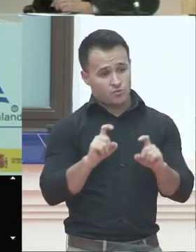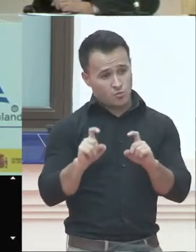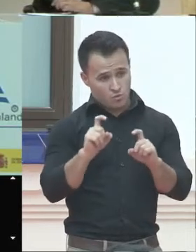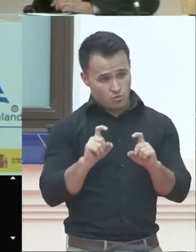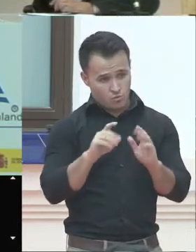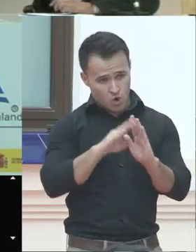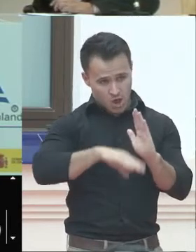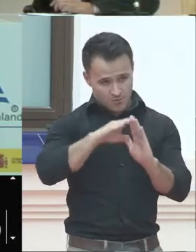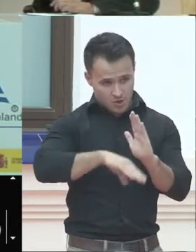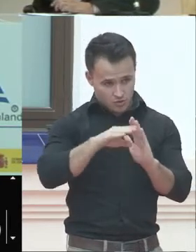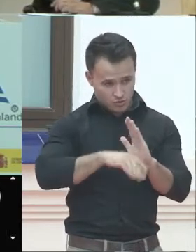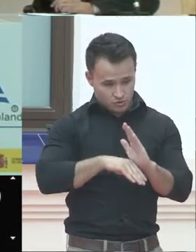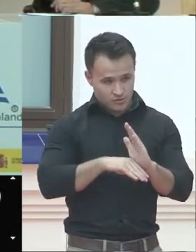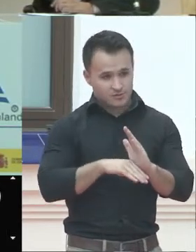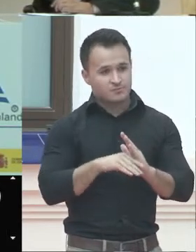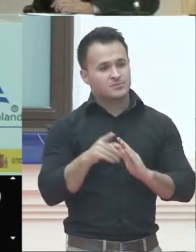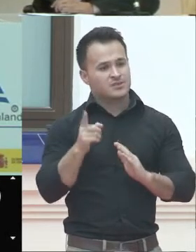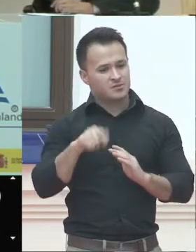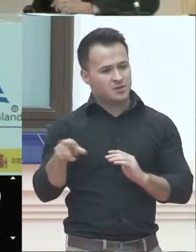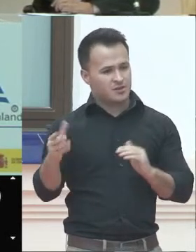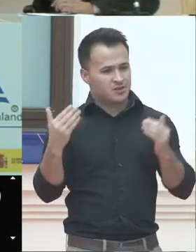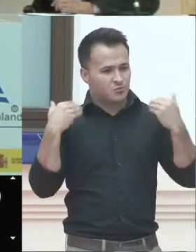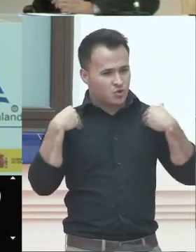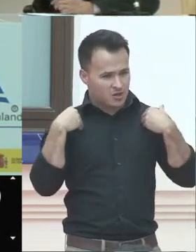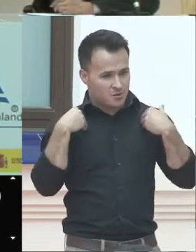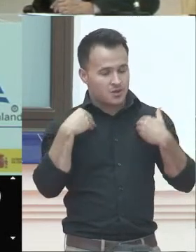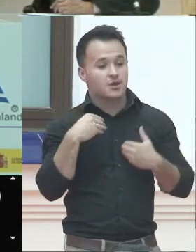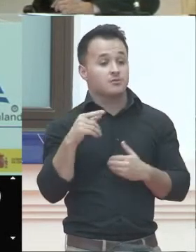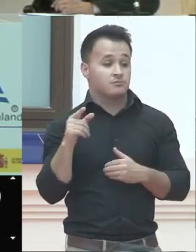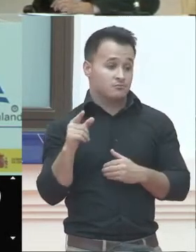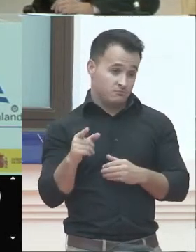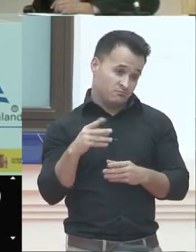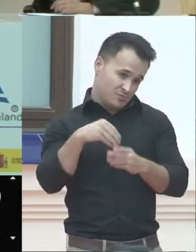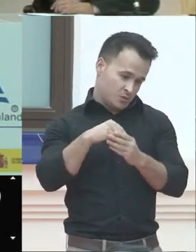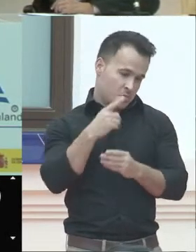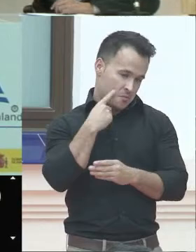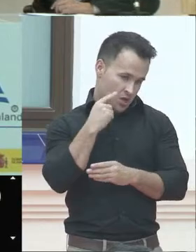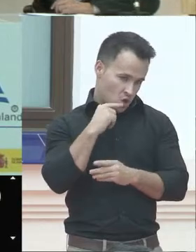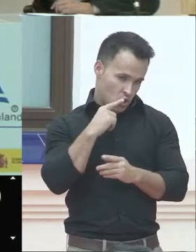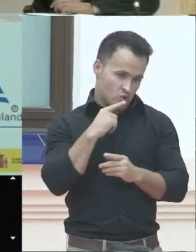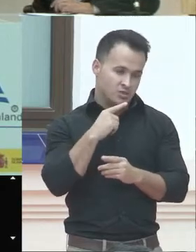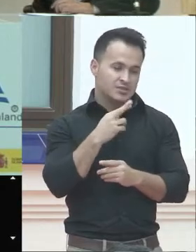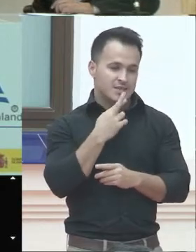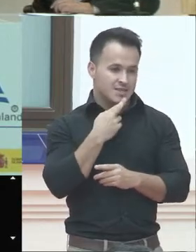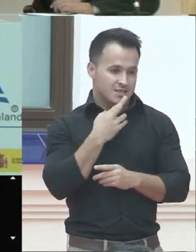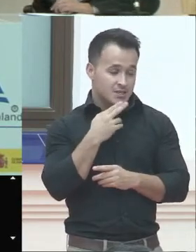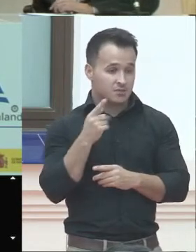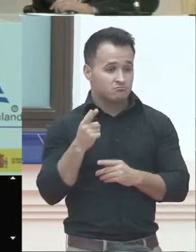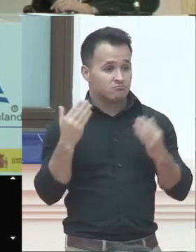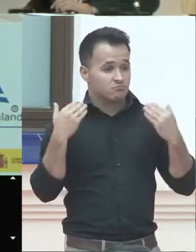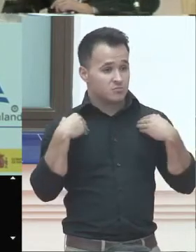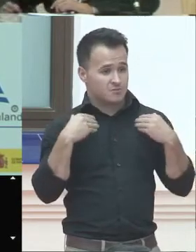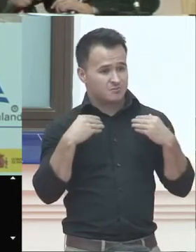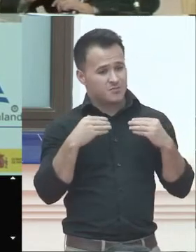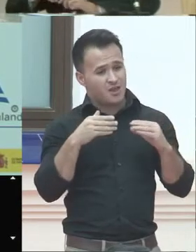Santander, habiendo sido posteriormente responsable de gestión al cliente en empresa de Internet,